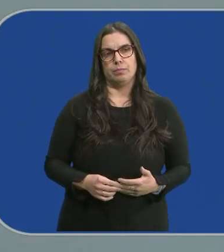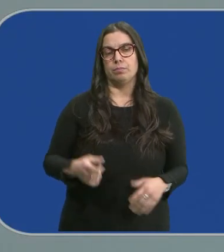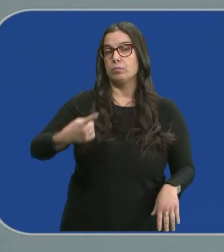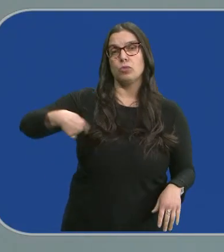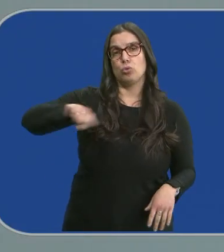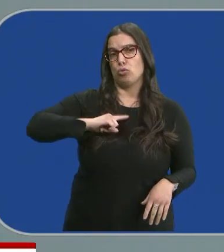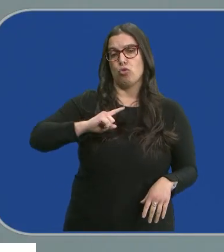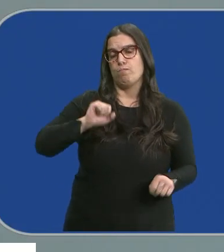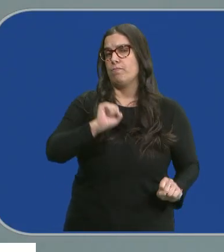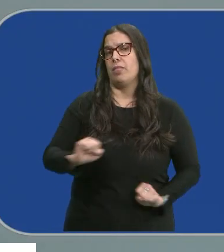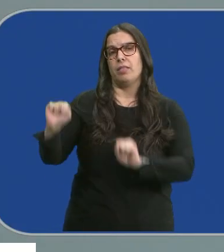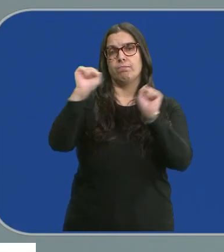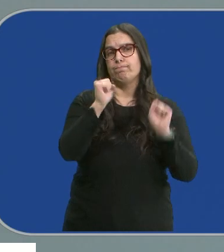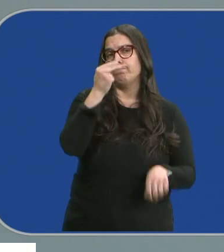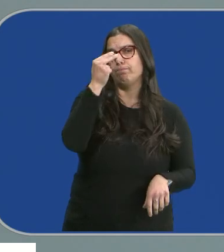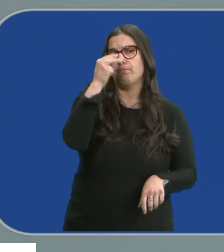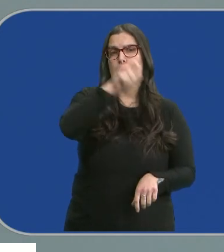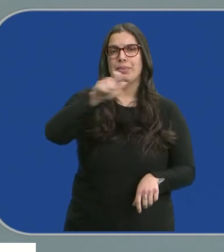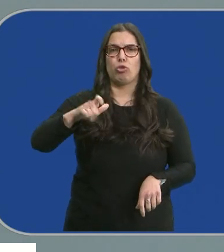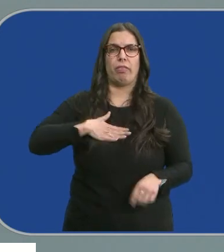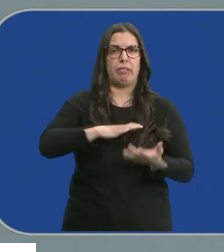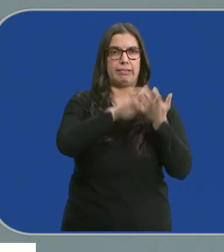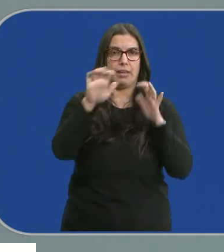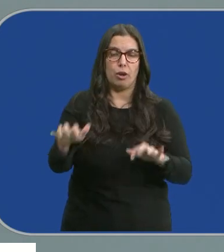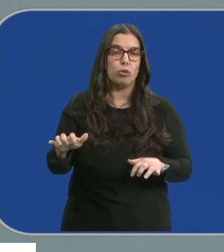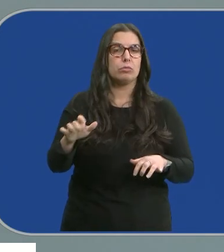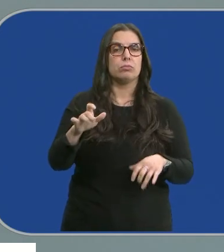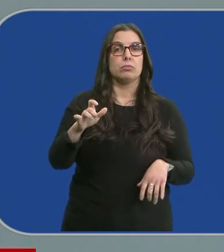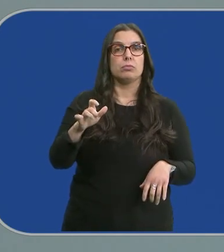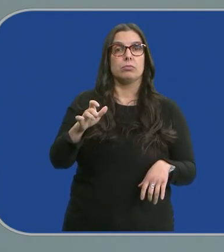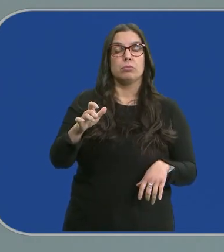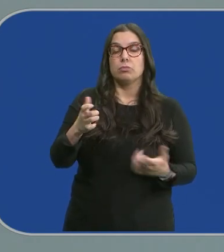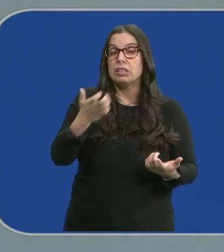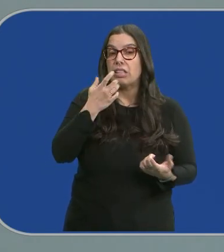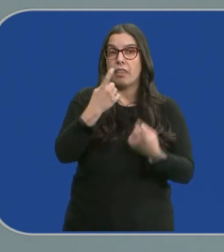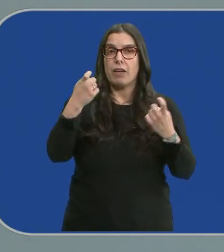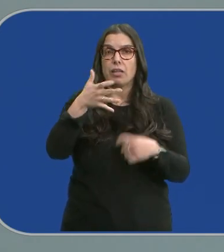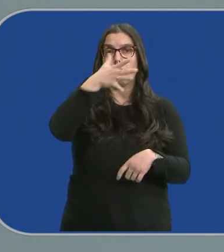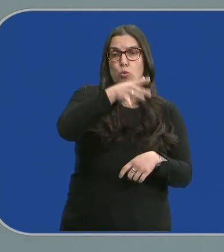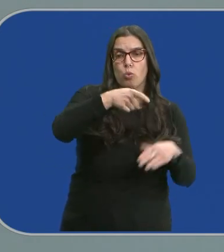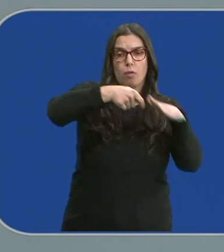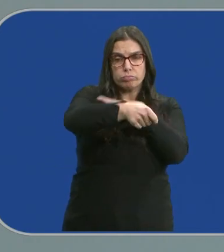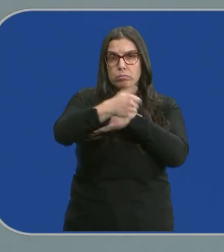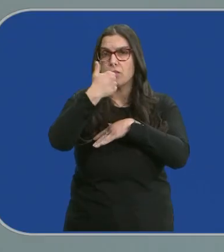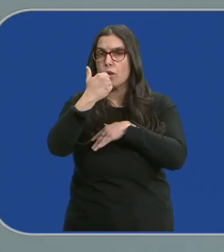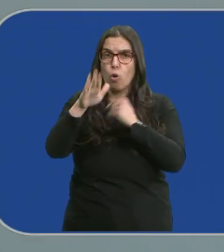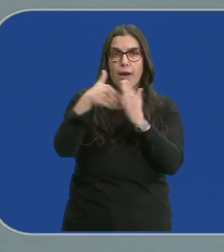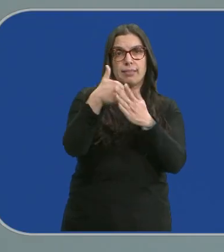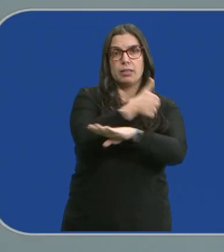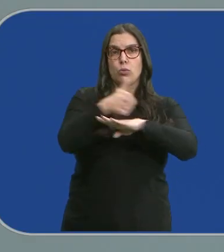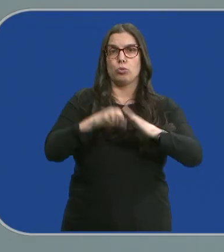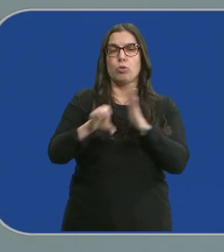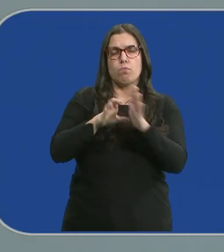Nosotros vamos a defender los intereses de las personas de Castilla y León, vamos a recurrir donde sea necesario, incluso, por tanto, ante el